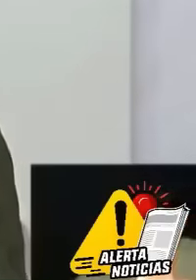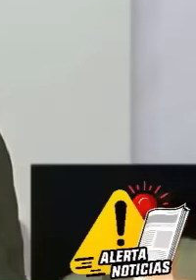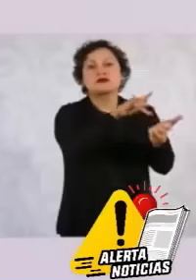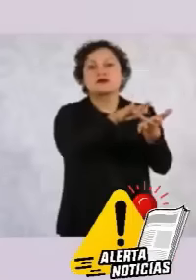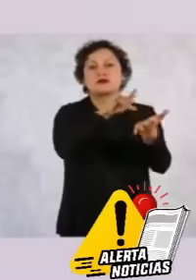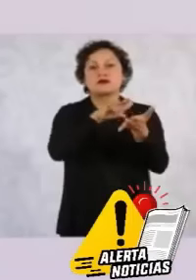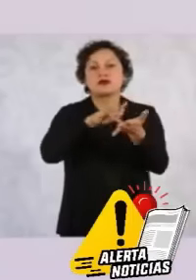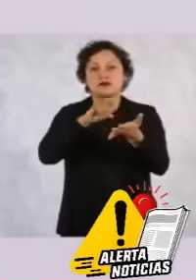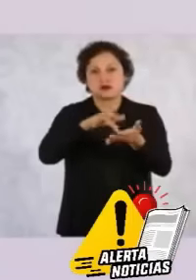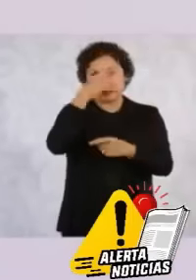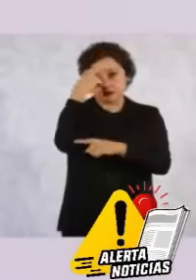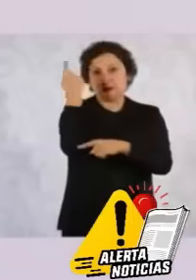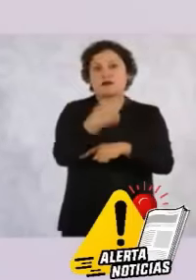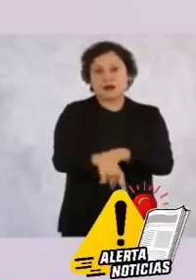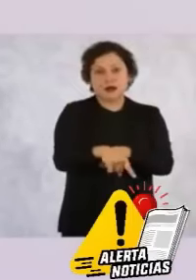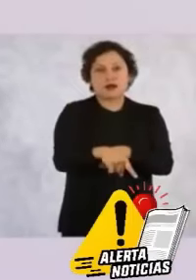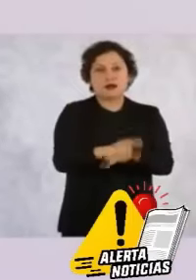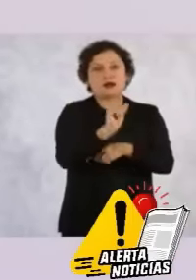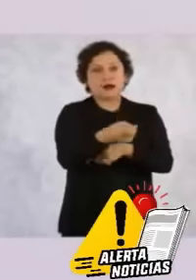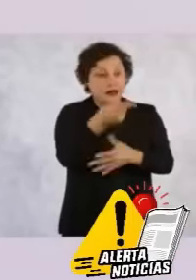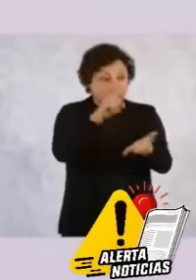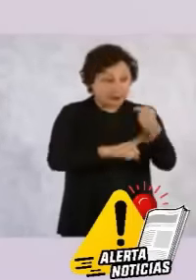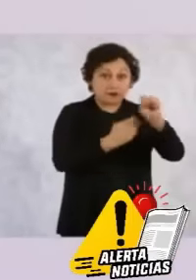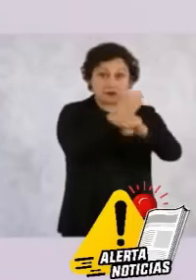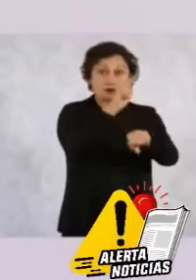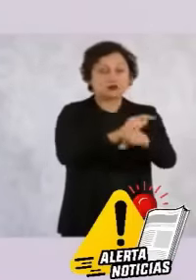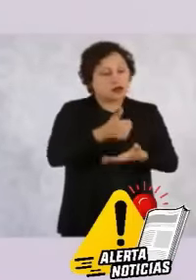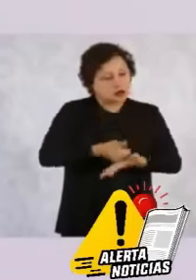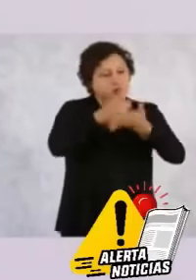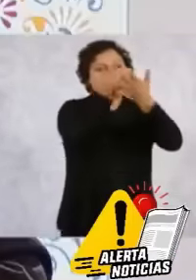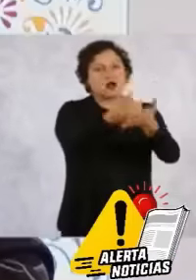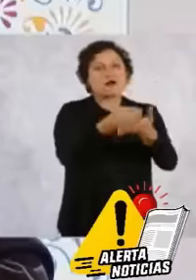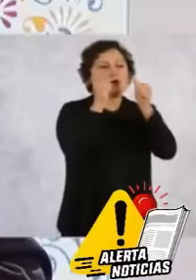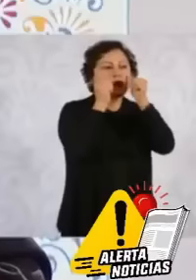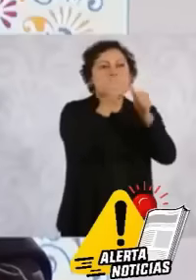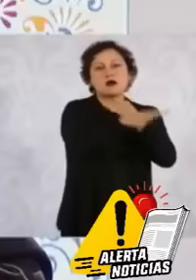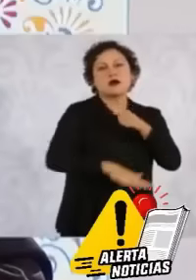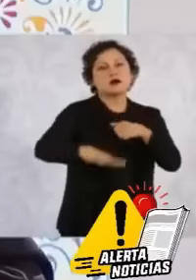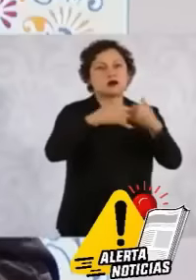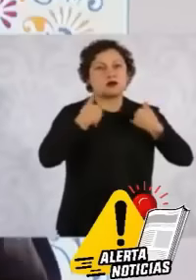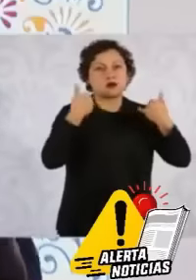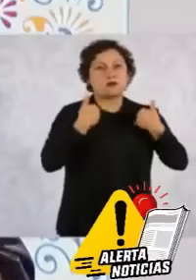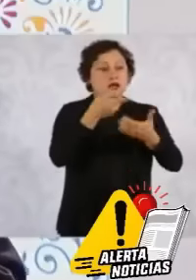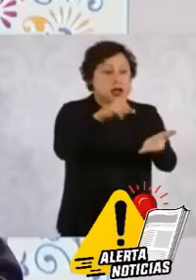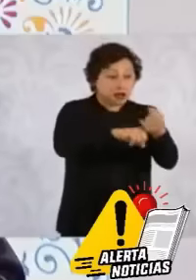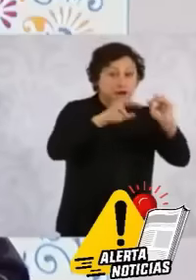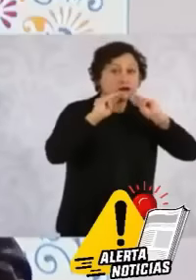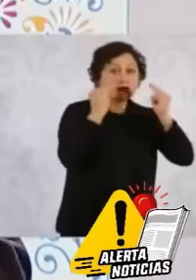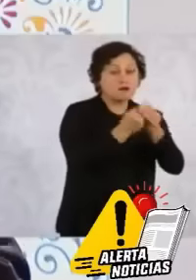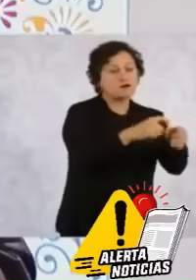mundo. Es por eso que en el actual gobierno se siguen todos los principios de la Cuarta Transformación, anunciando que no